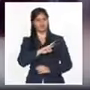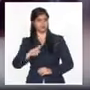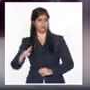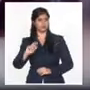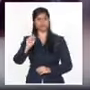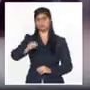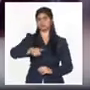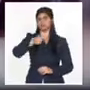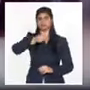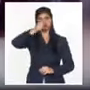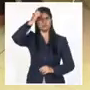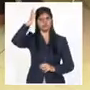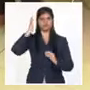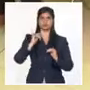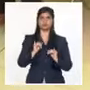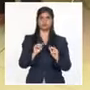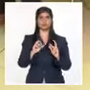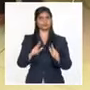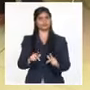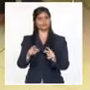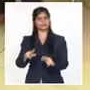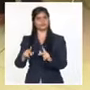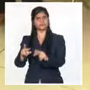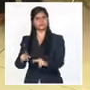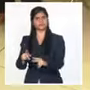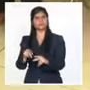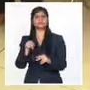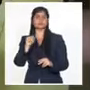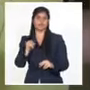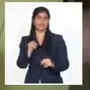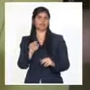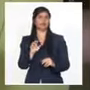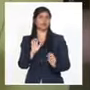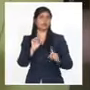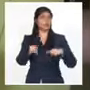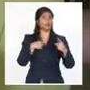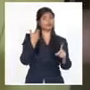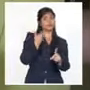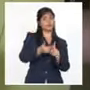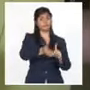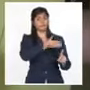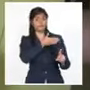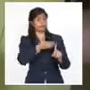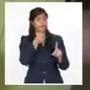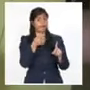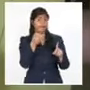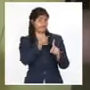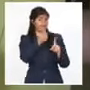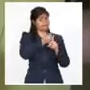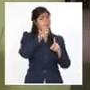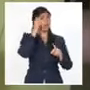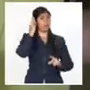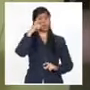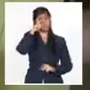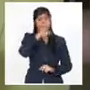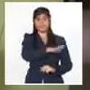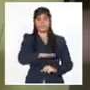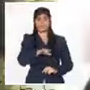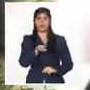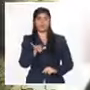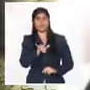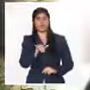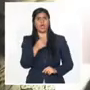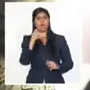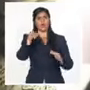disímiles ocasiones el enfrentamiento a la violencia de género y el maltrato no debe ser una lucha de un día sino